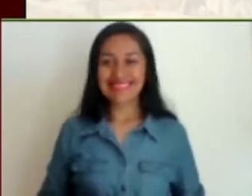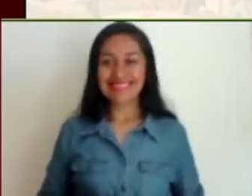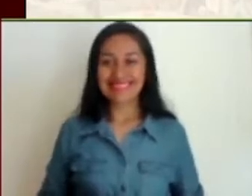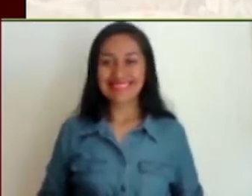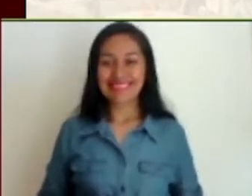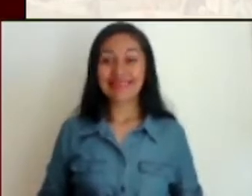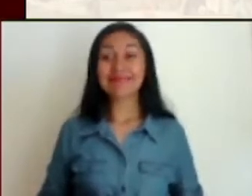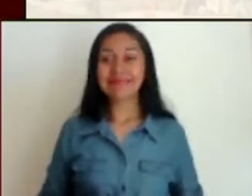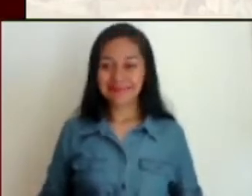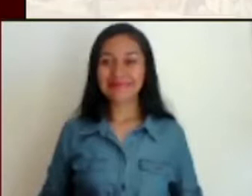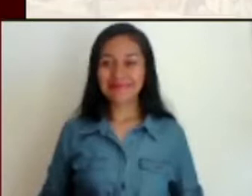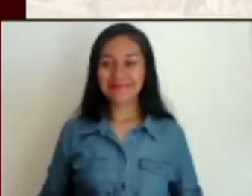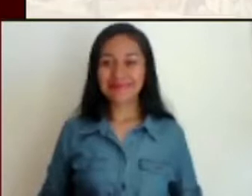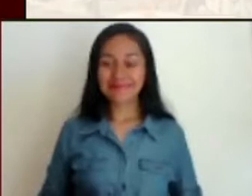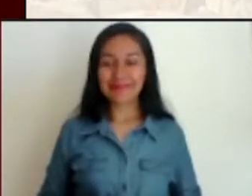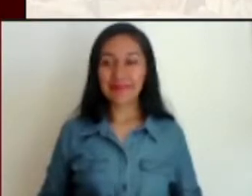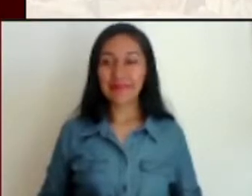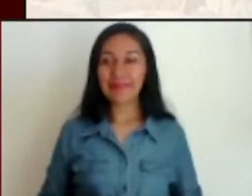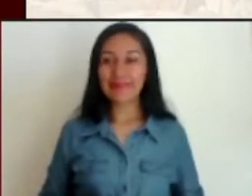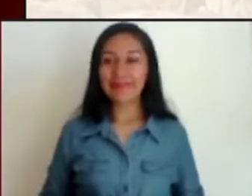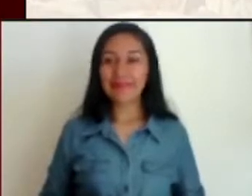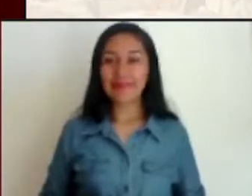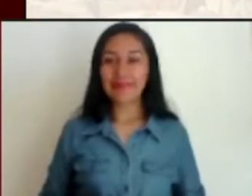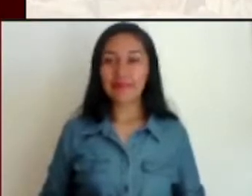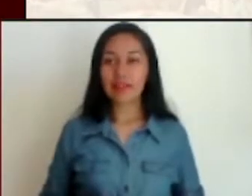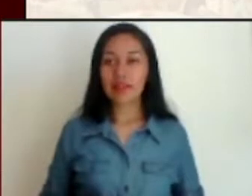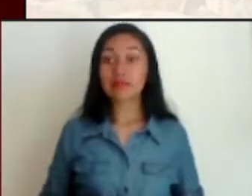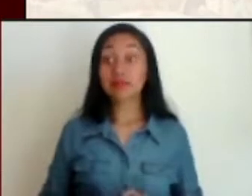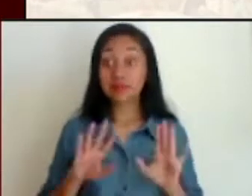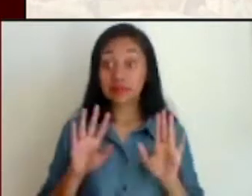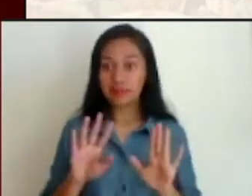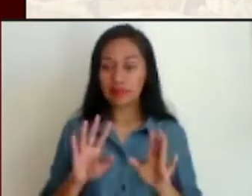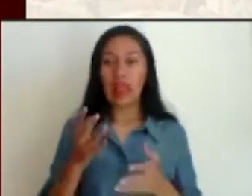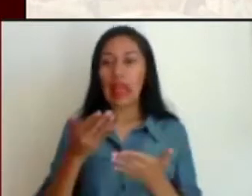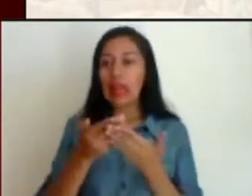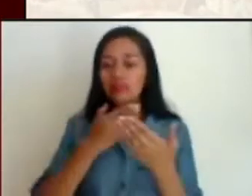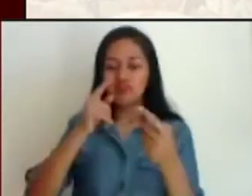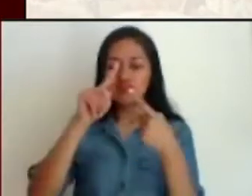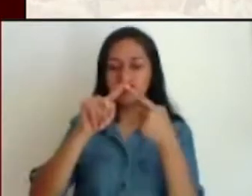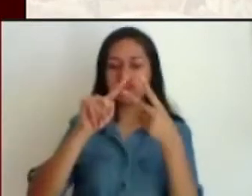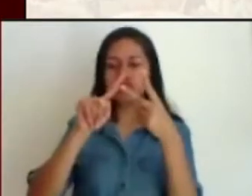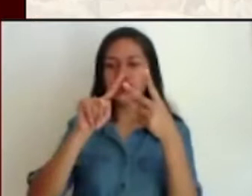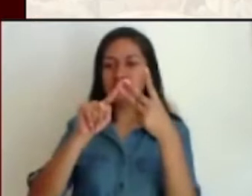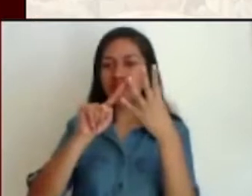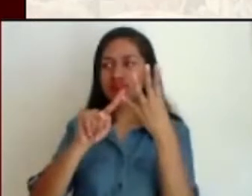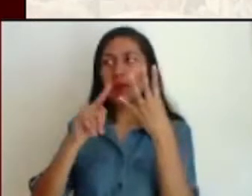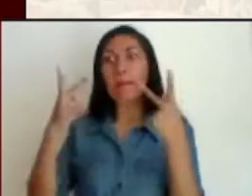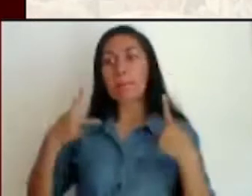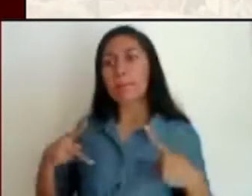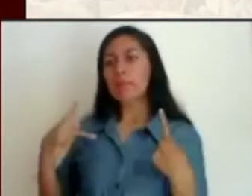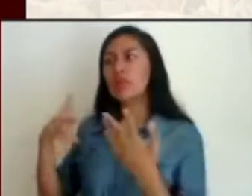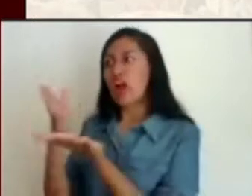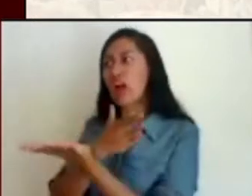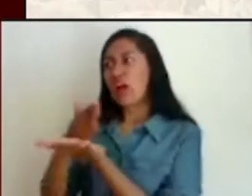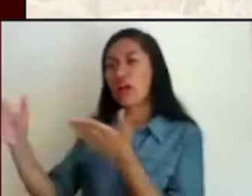Sì, si plantearon diferentes formas para separar las ciudades de las que llegaban los barcos. En una forma